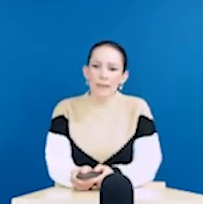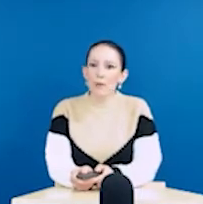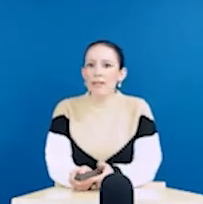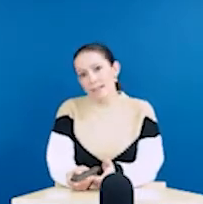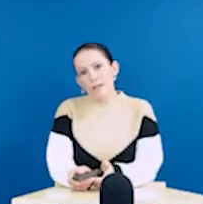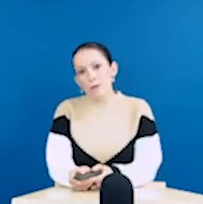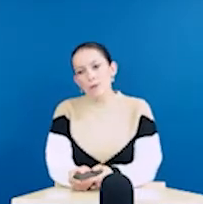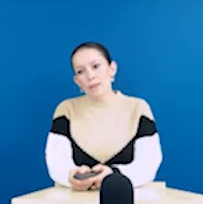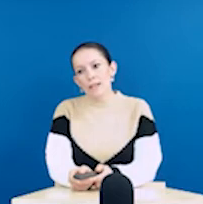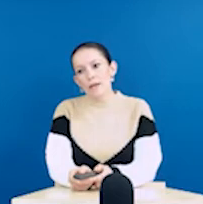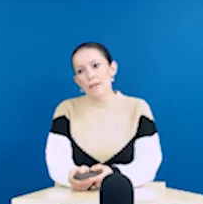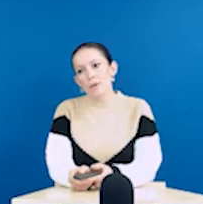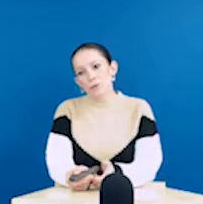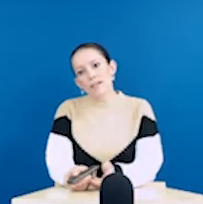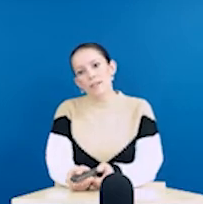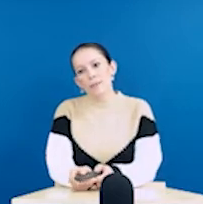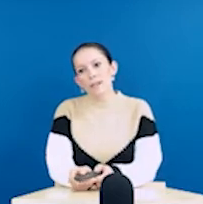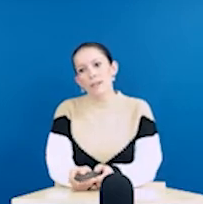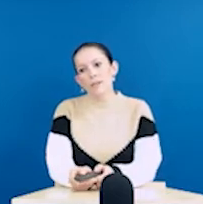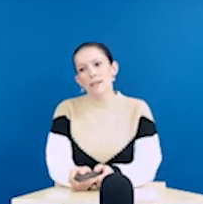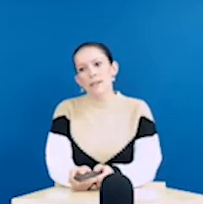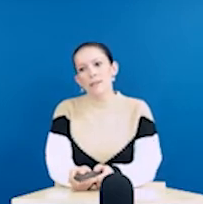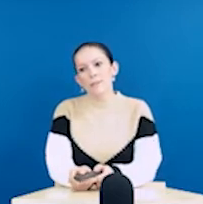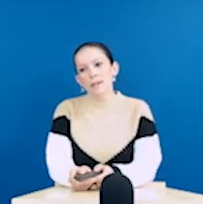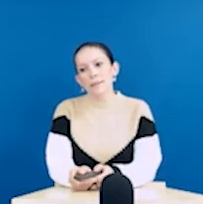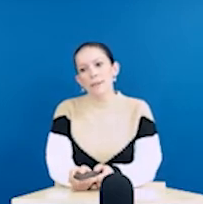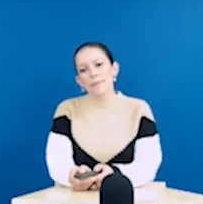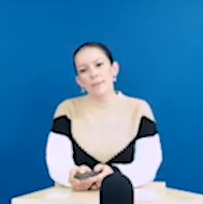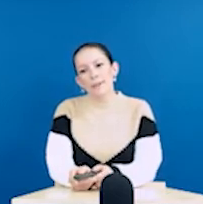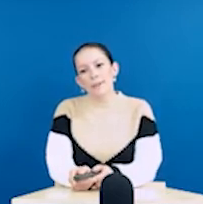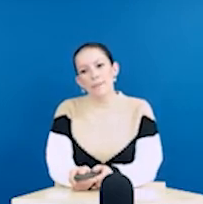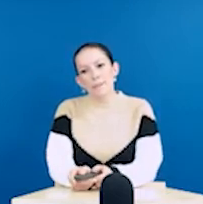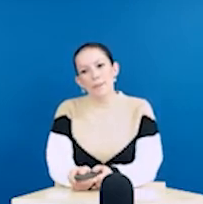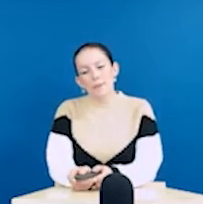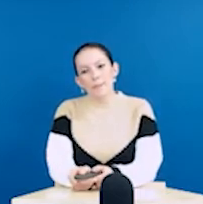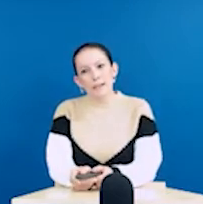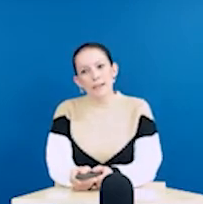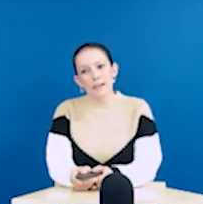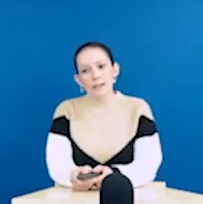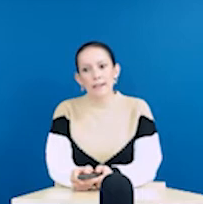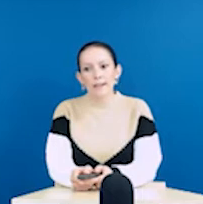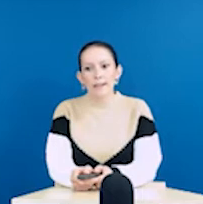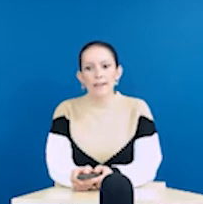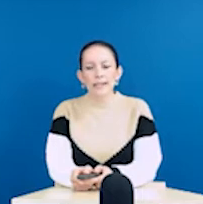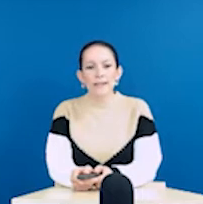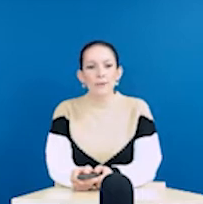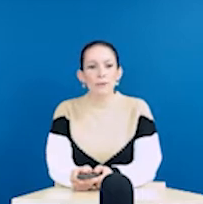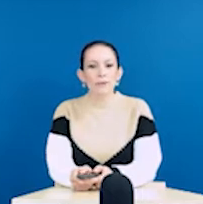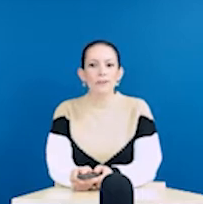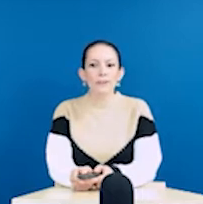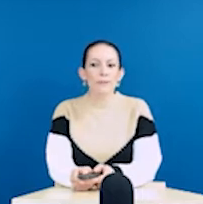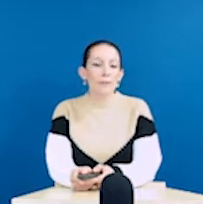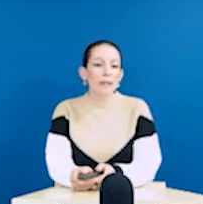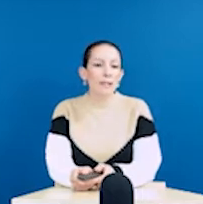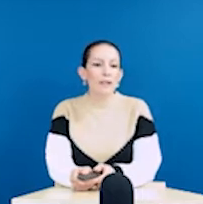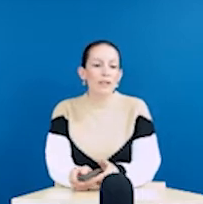tratar también lo que es el rol de la auxiliar de enfermería en una sala de quimioterapia. También vamos a manejar